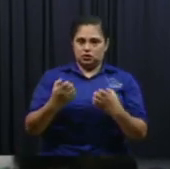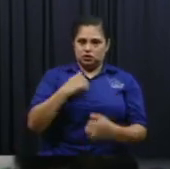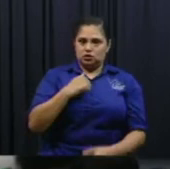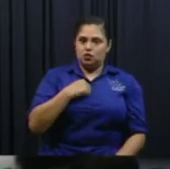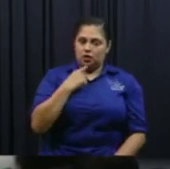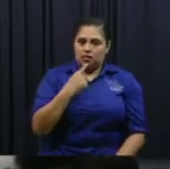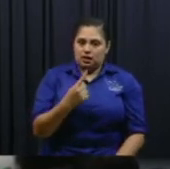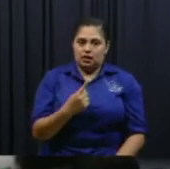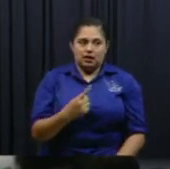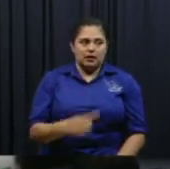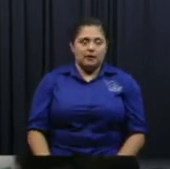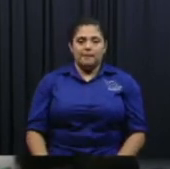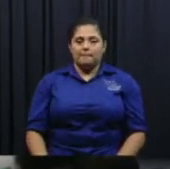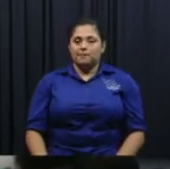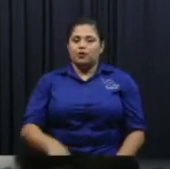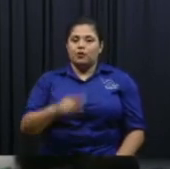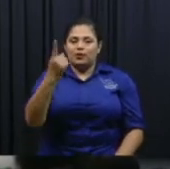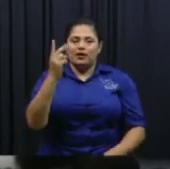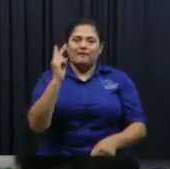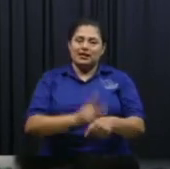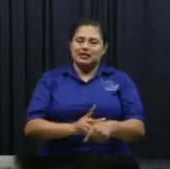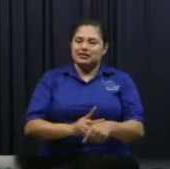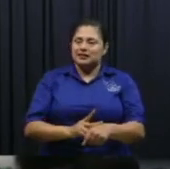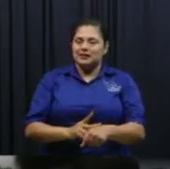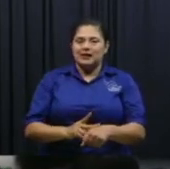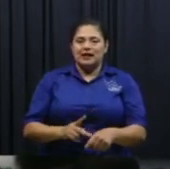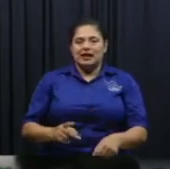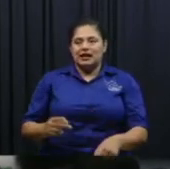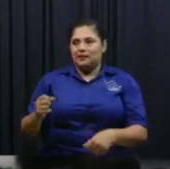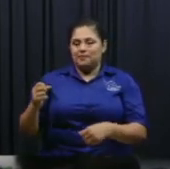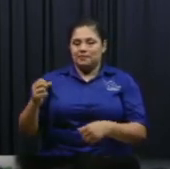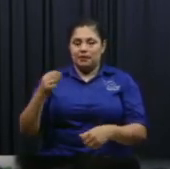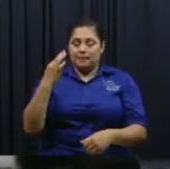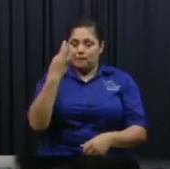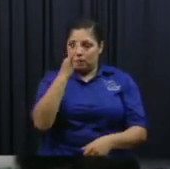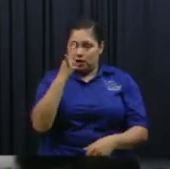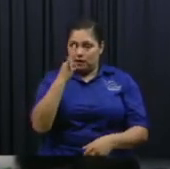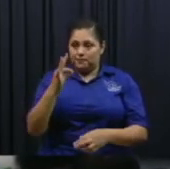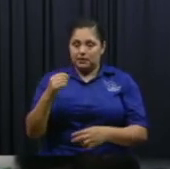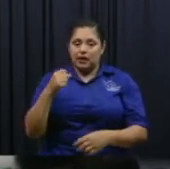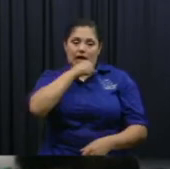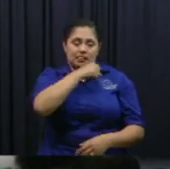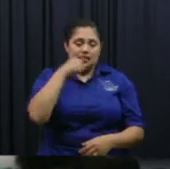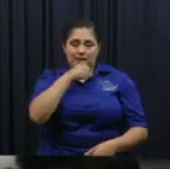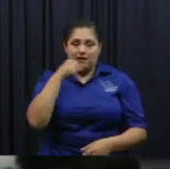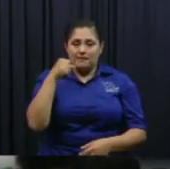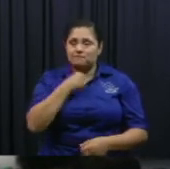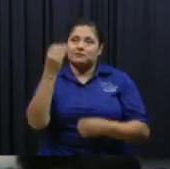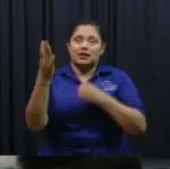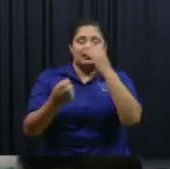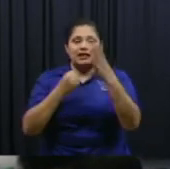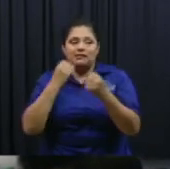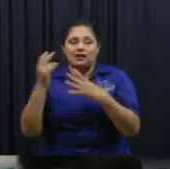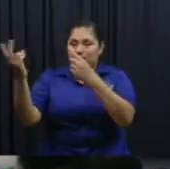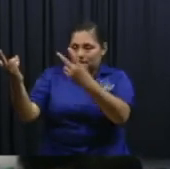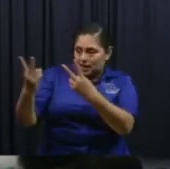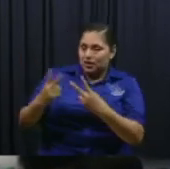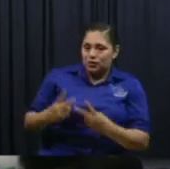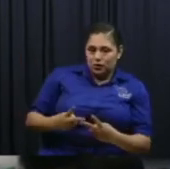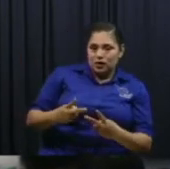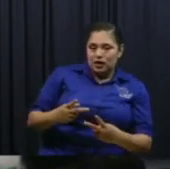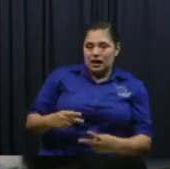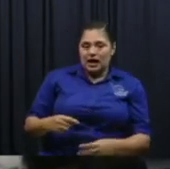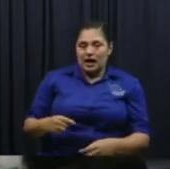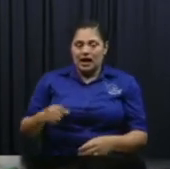dije levanta cántico nuevo y se me quedó viendo me hace y de años de